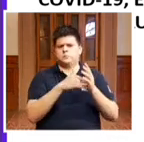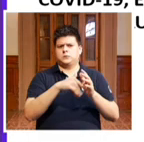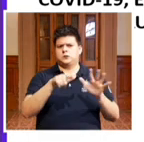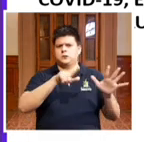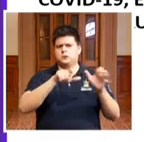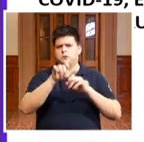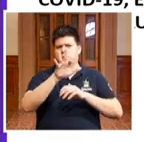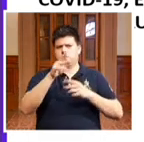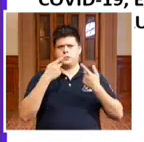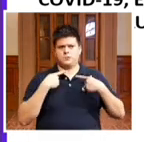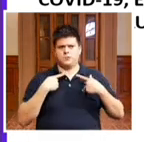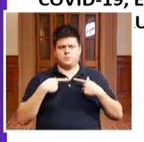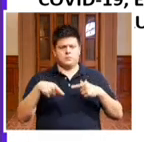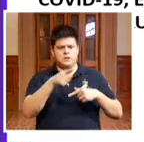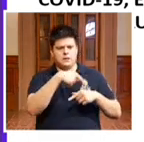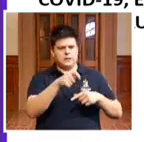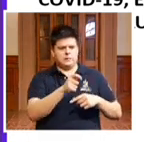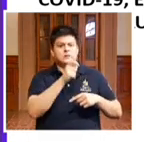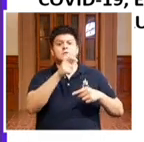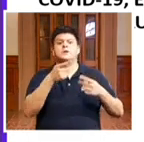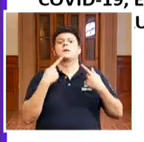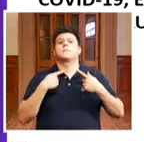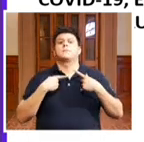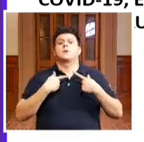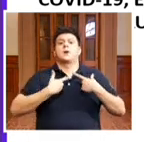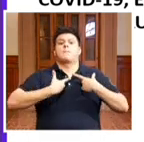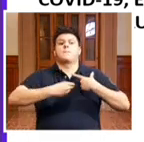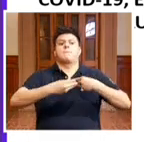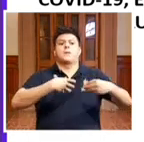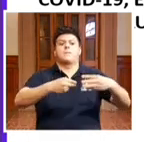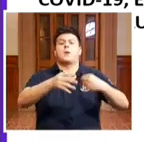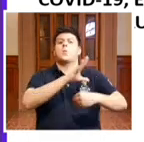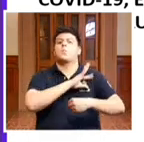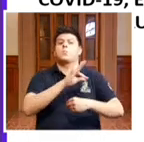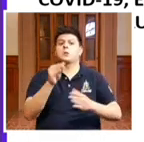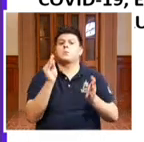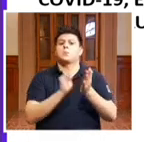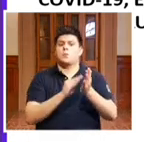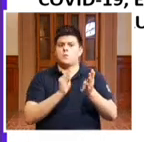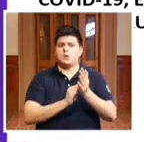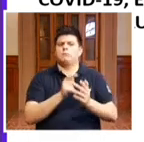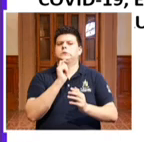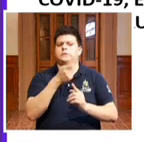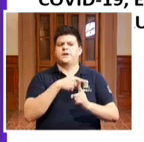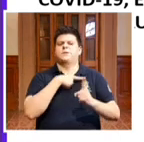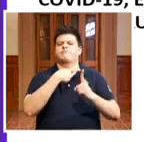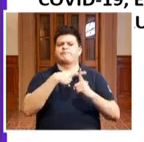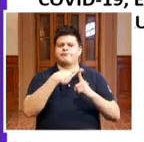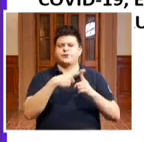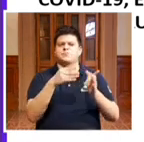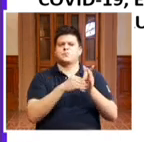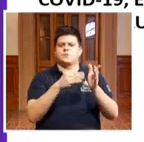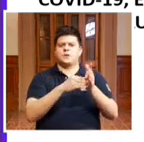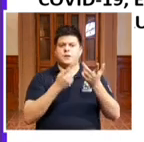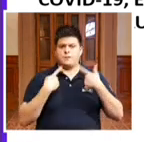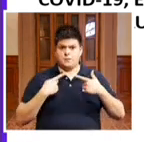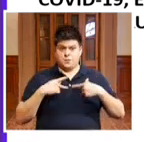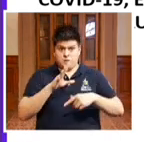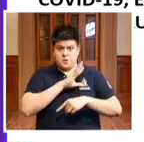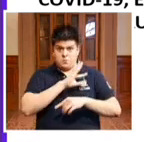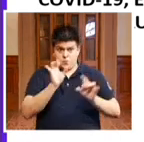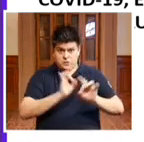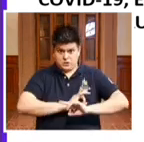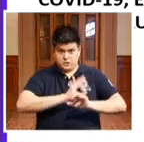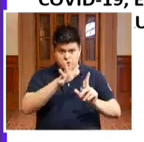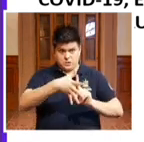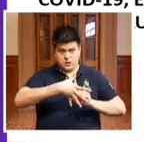6,750 personas, representan las personas que están, digamos, que en la fase activa de la enfermedad, que son personas que pueden